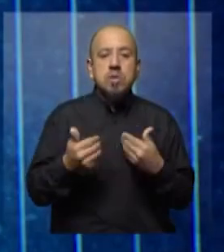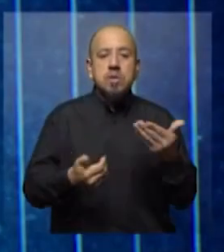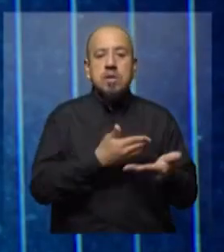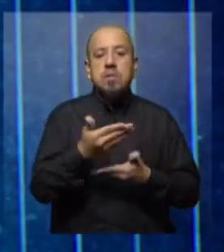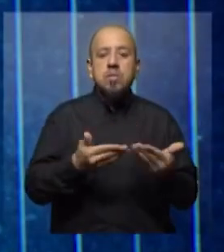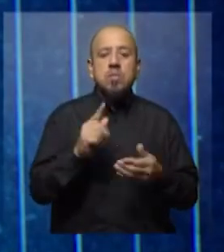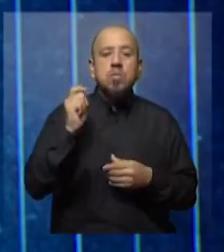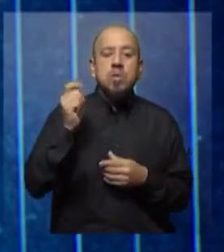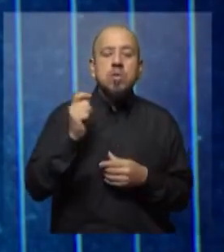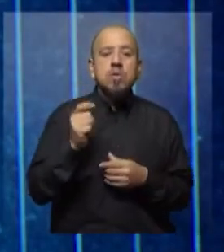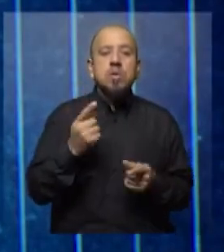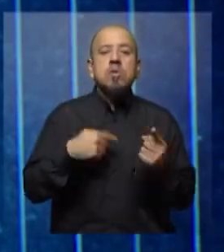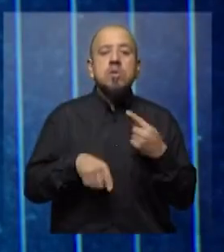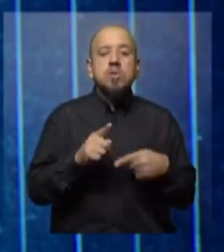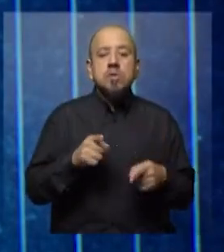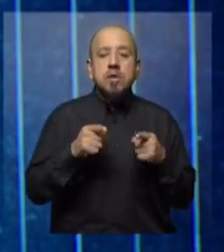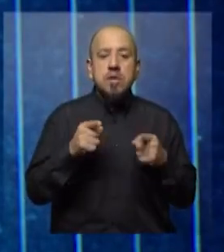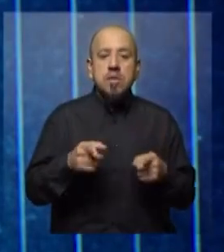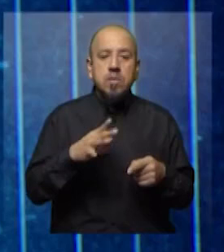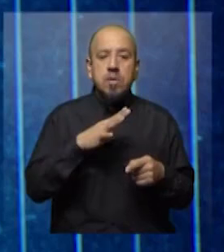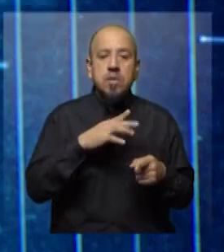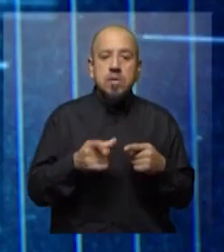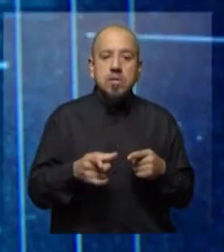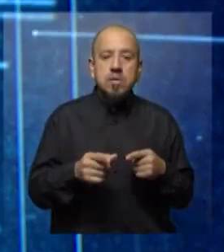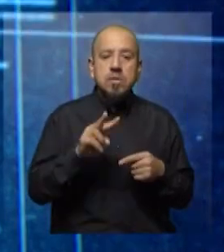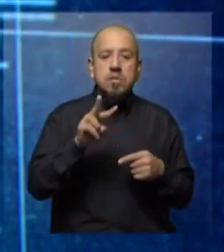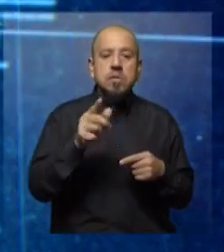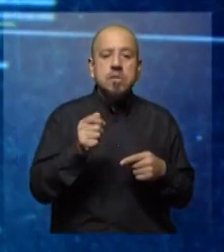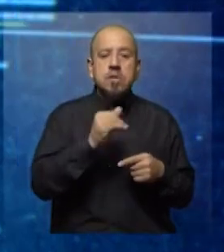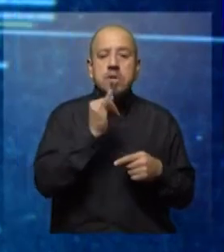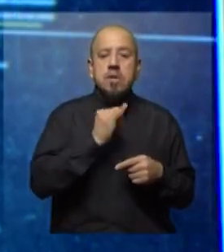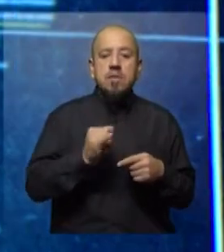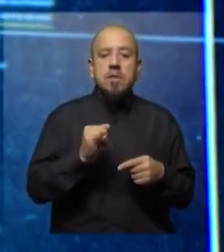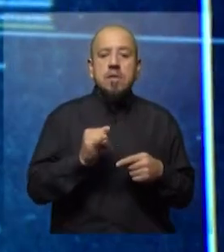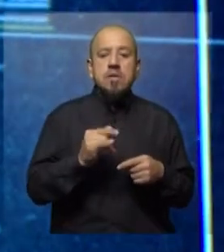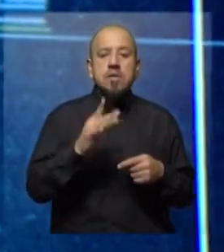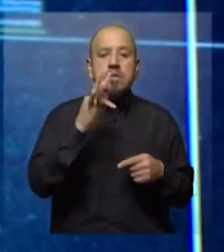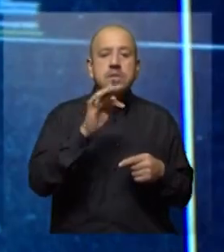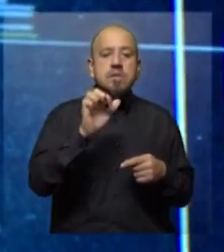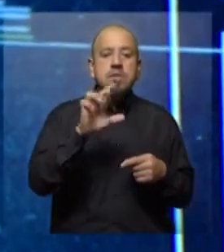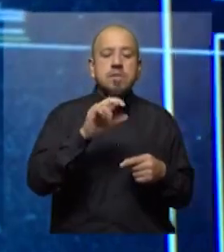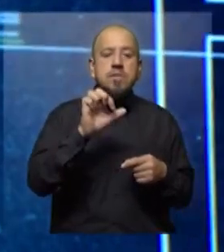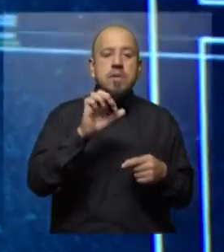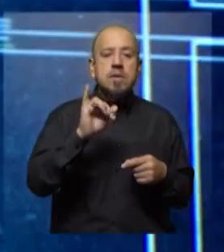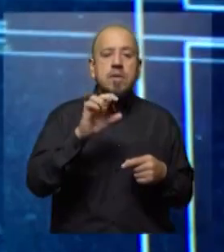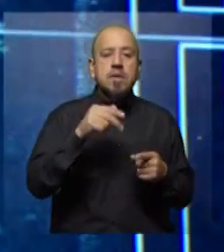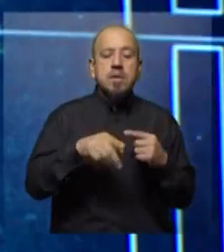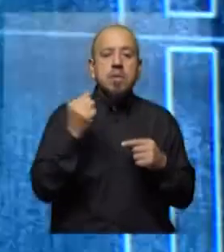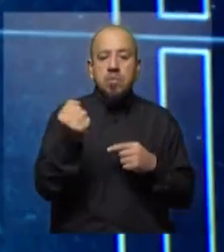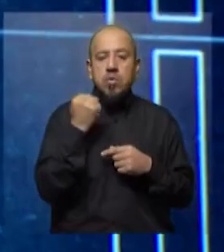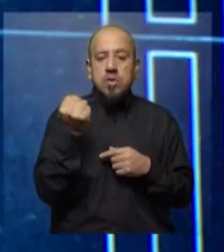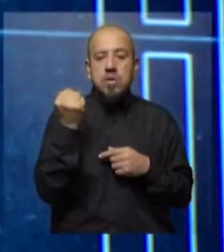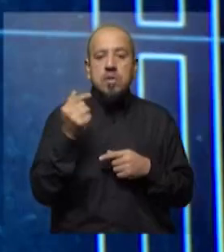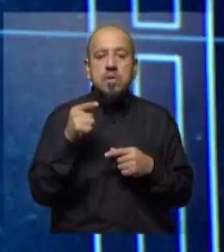público Y entonces allí lo que está presente de Eva Ferreira y por eso para para nosotros es tan importante